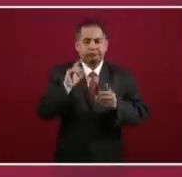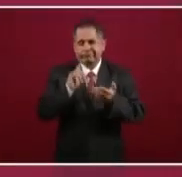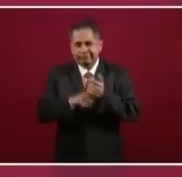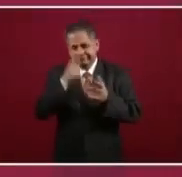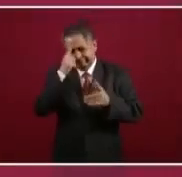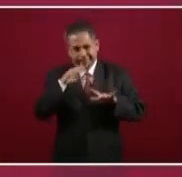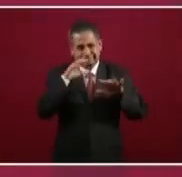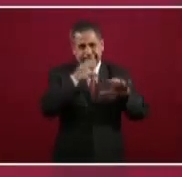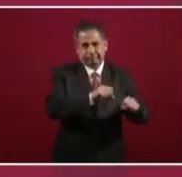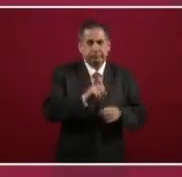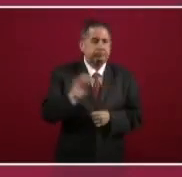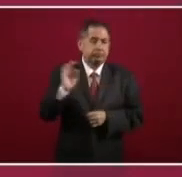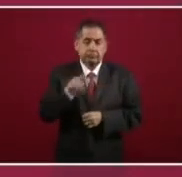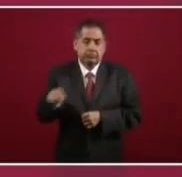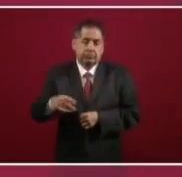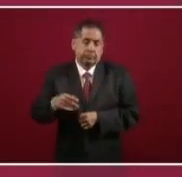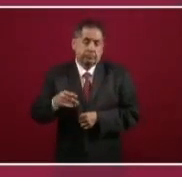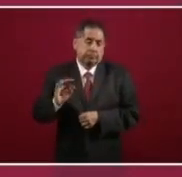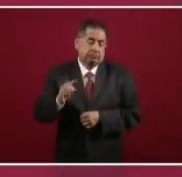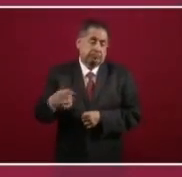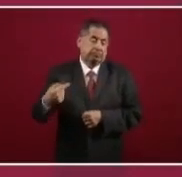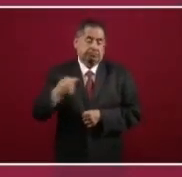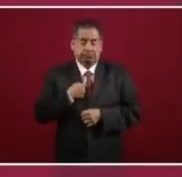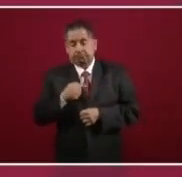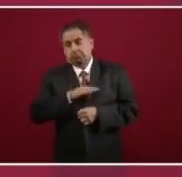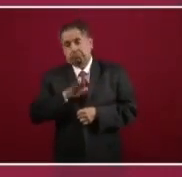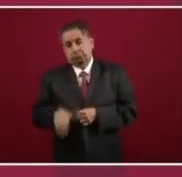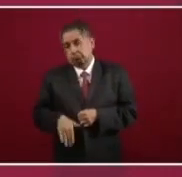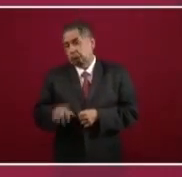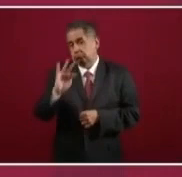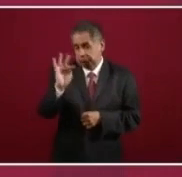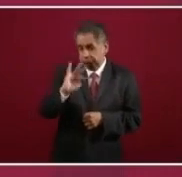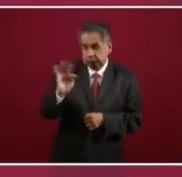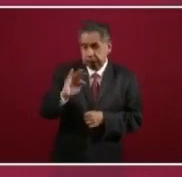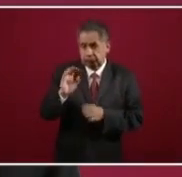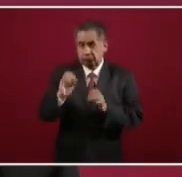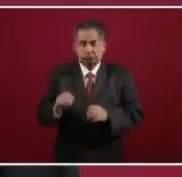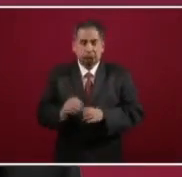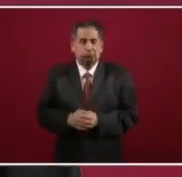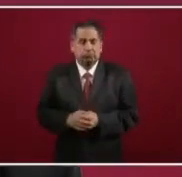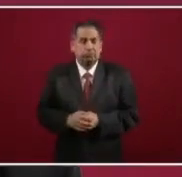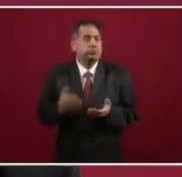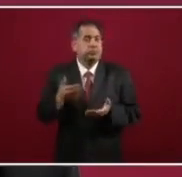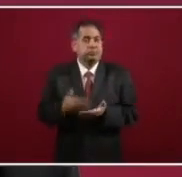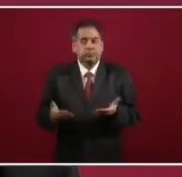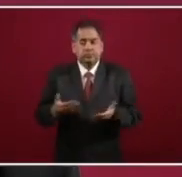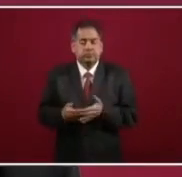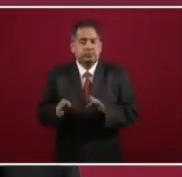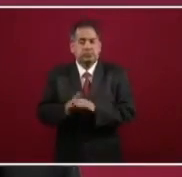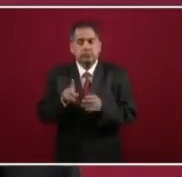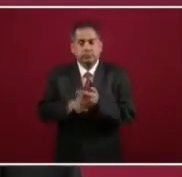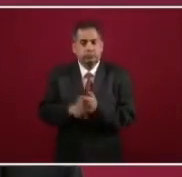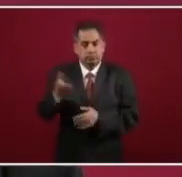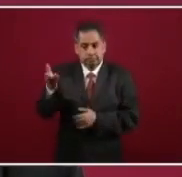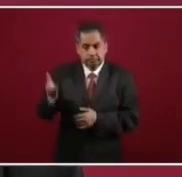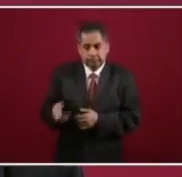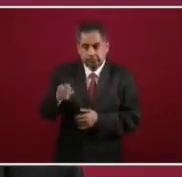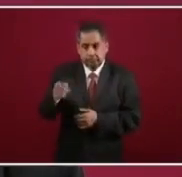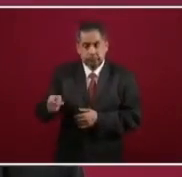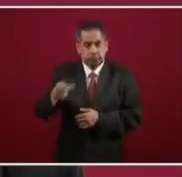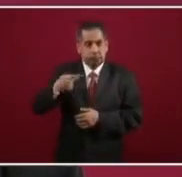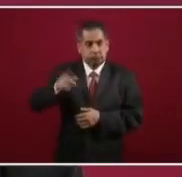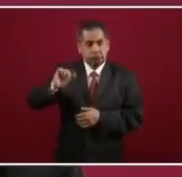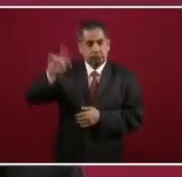entonces podía perder la vida en este caso se trata de un